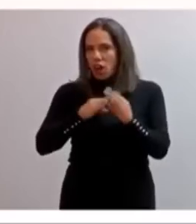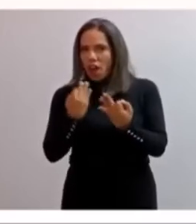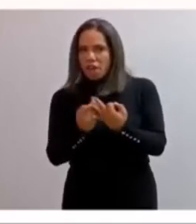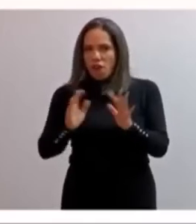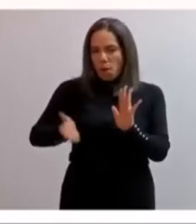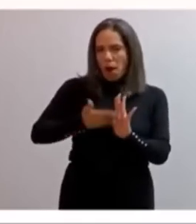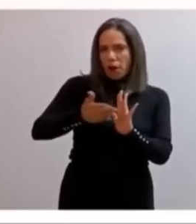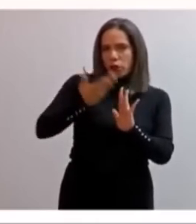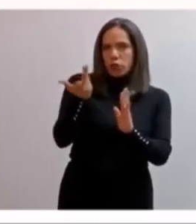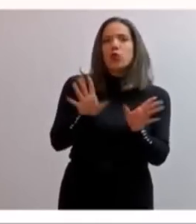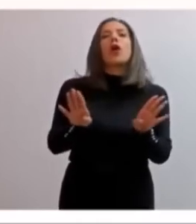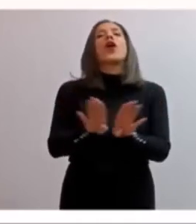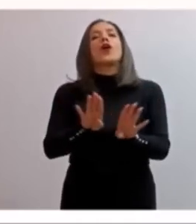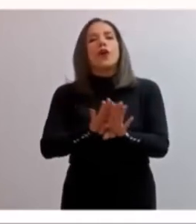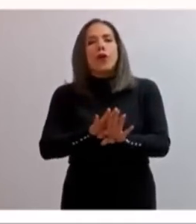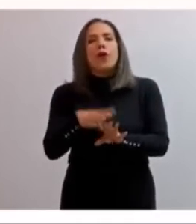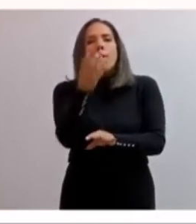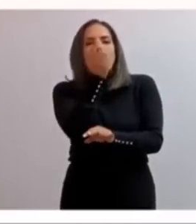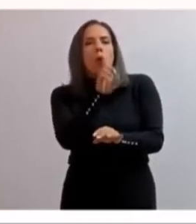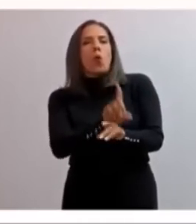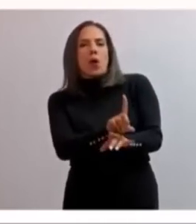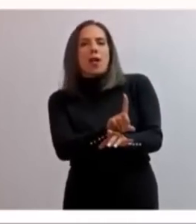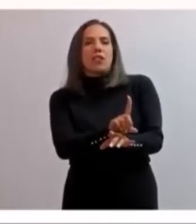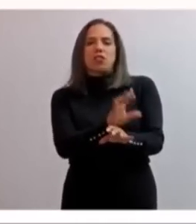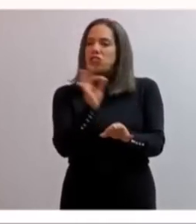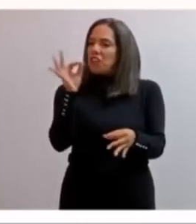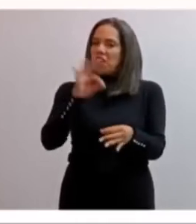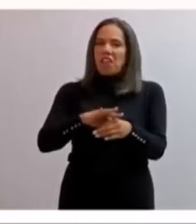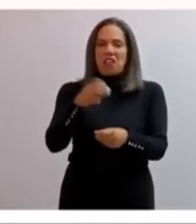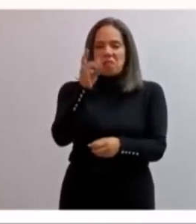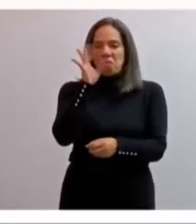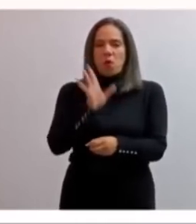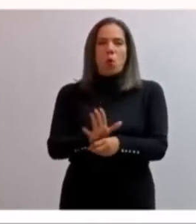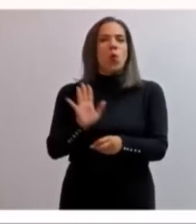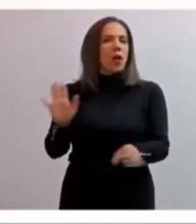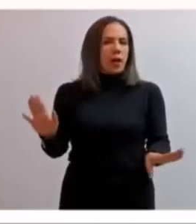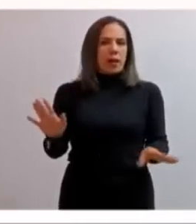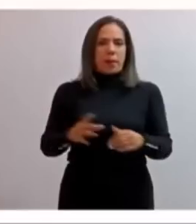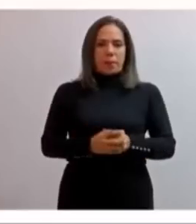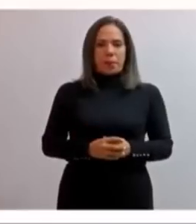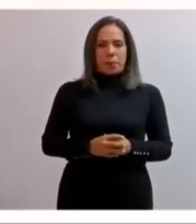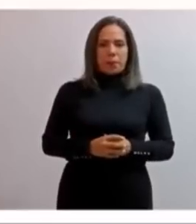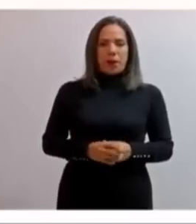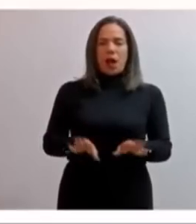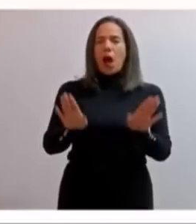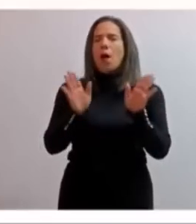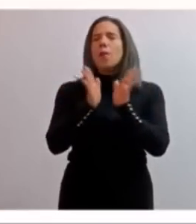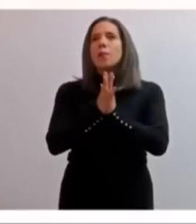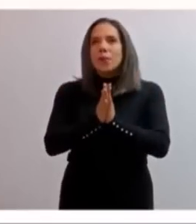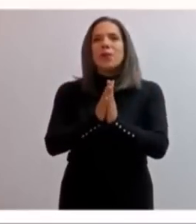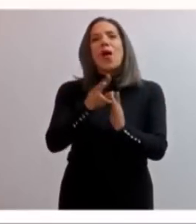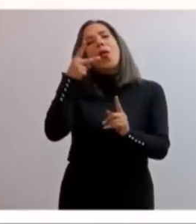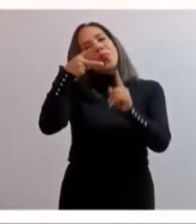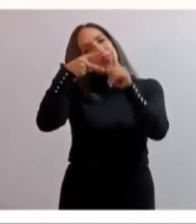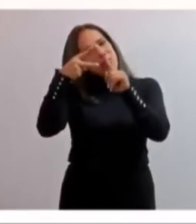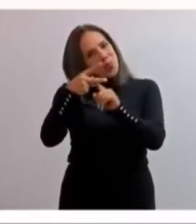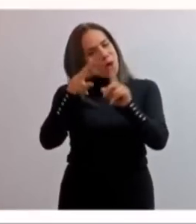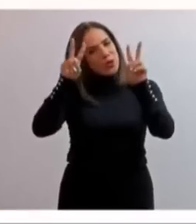la construcción de una sociedad democrática. Por favor, veamos dos temas aquí